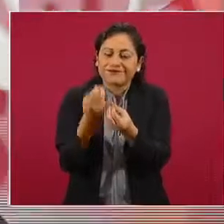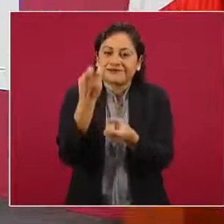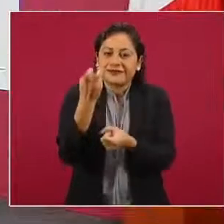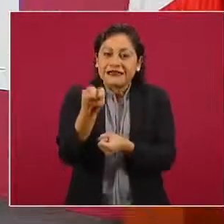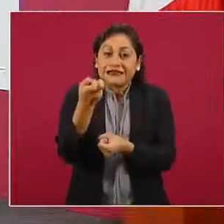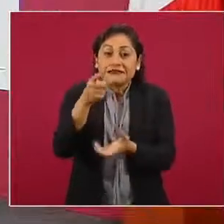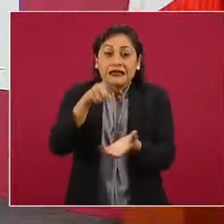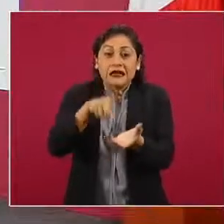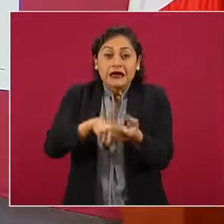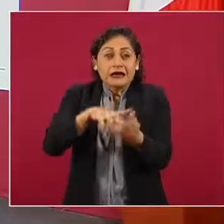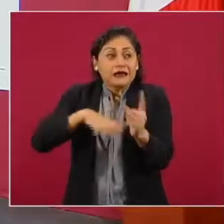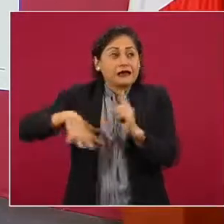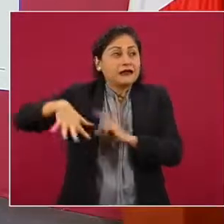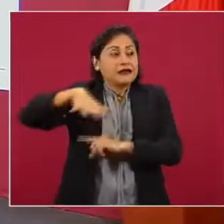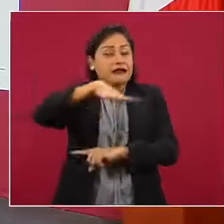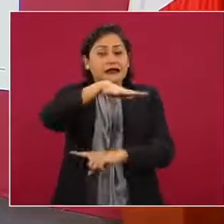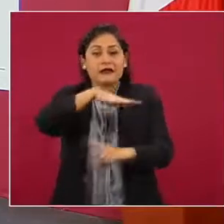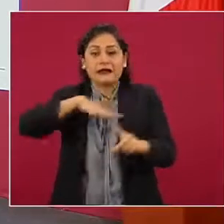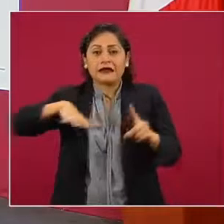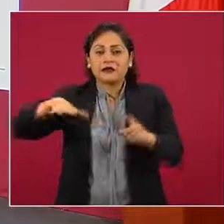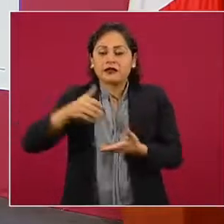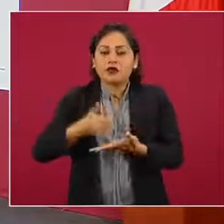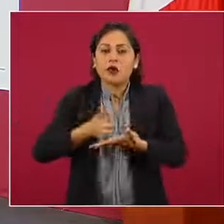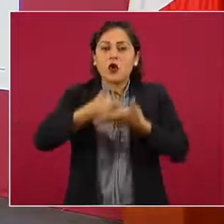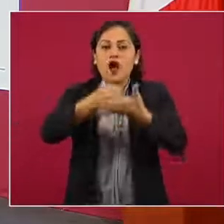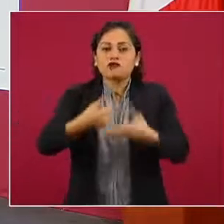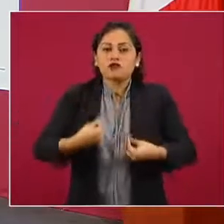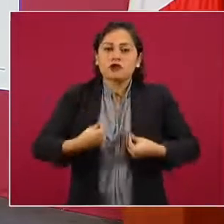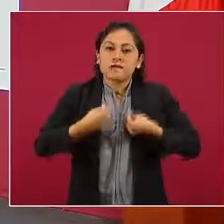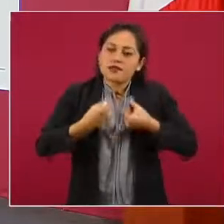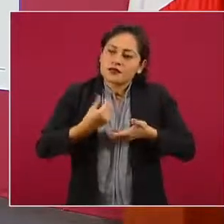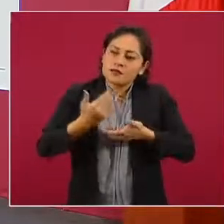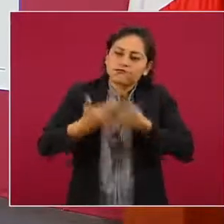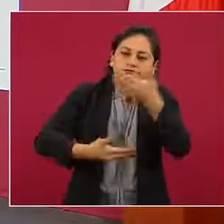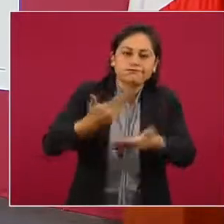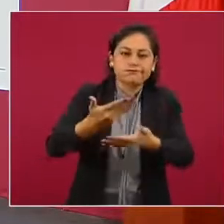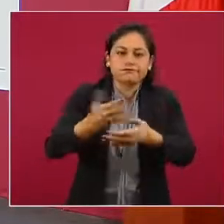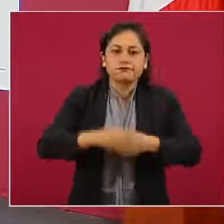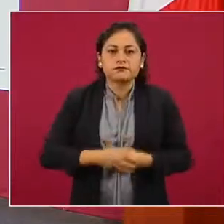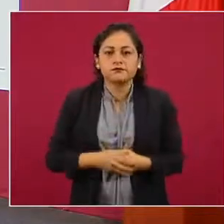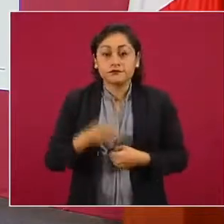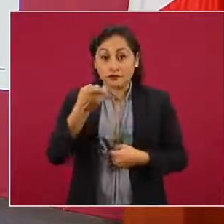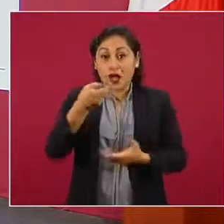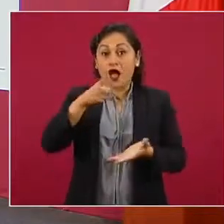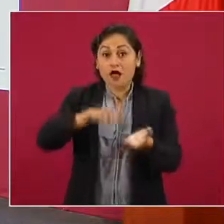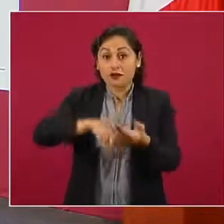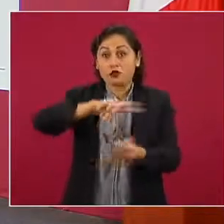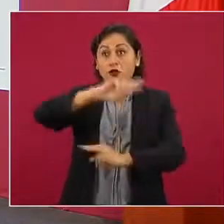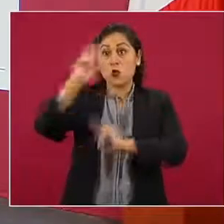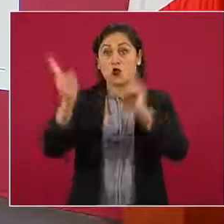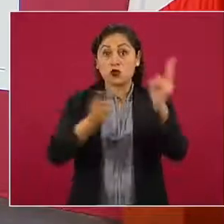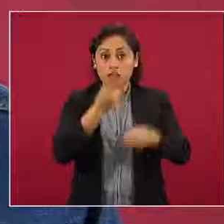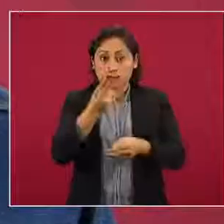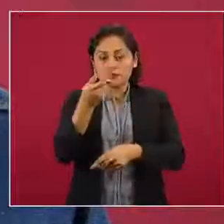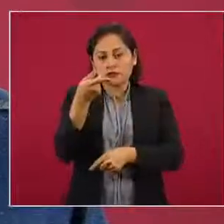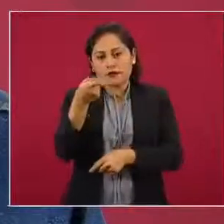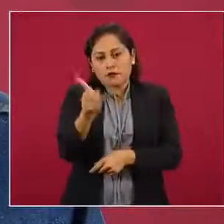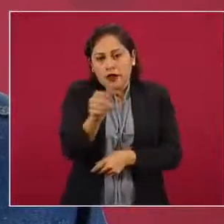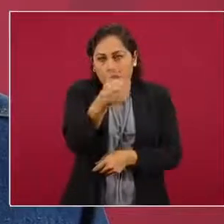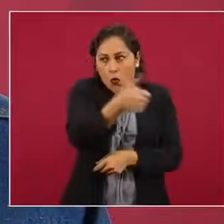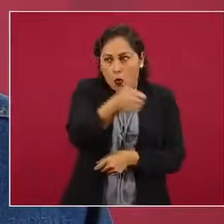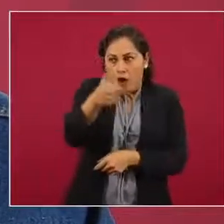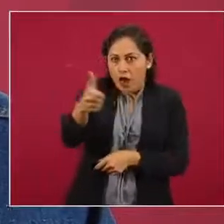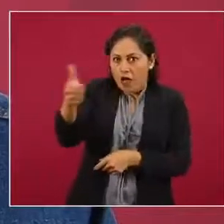ancla principal de tu vida. Es diverso y a la vez es uno solo. Se expresa como